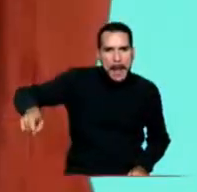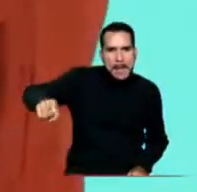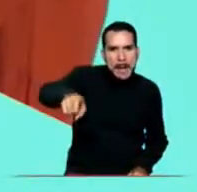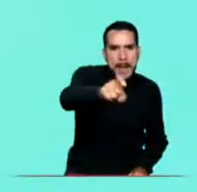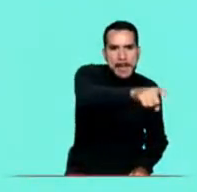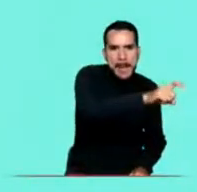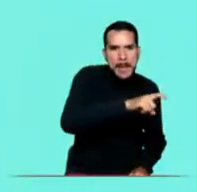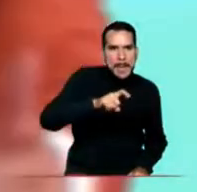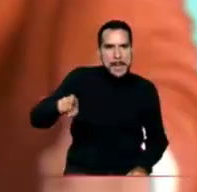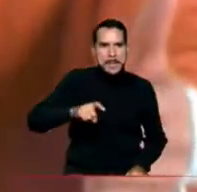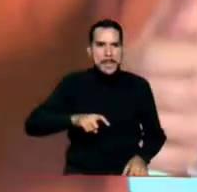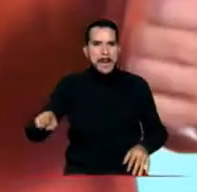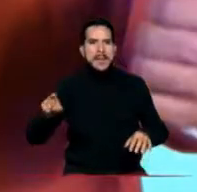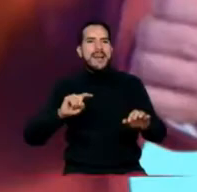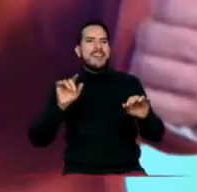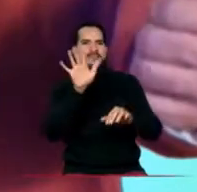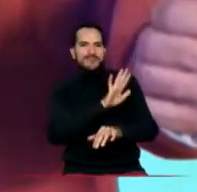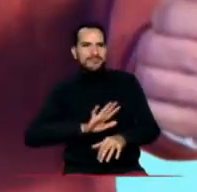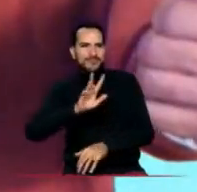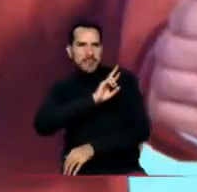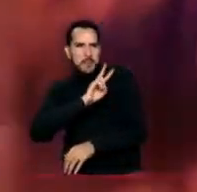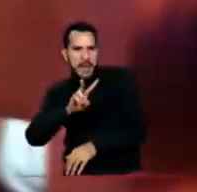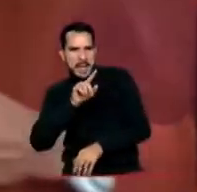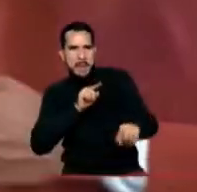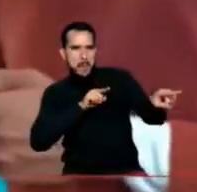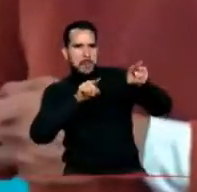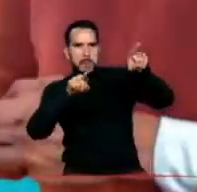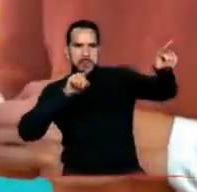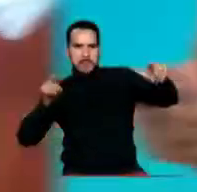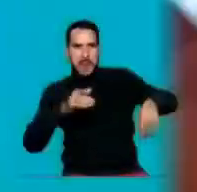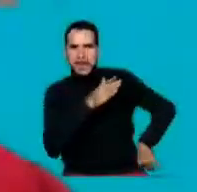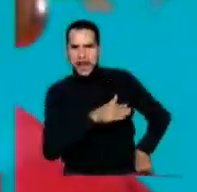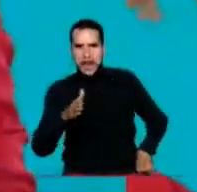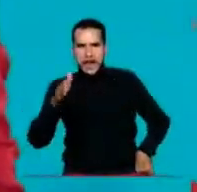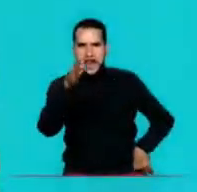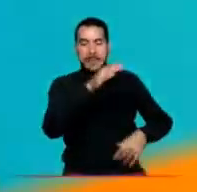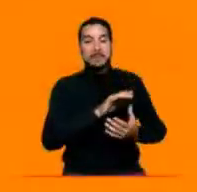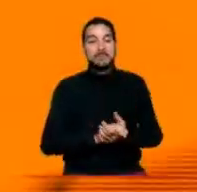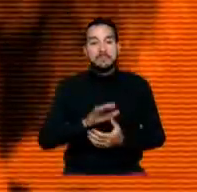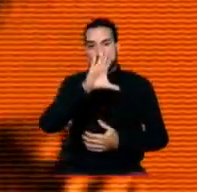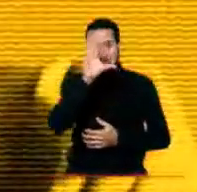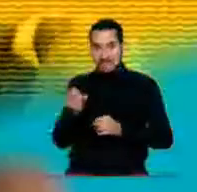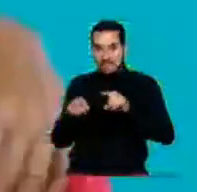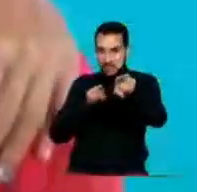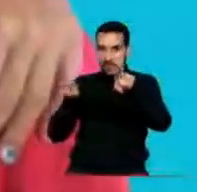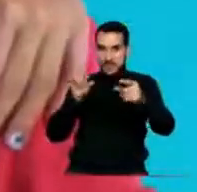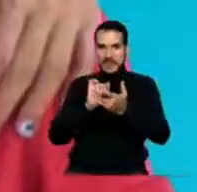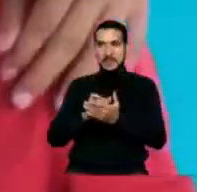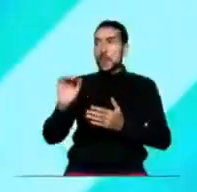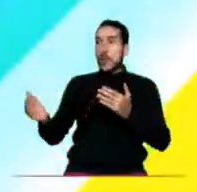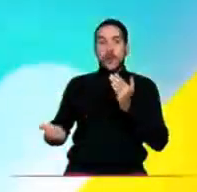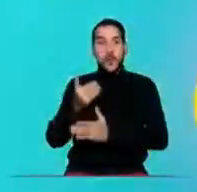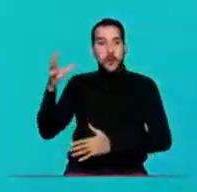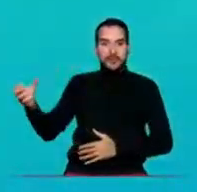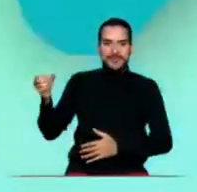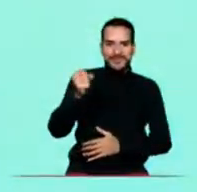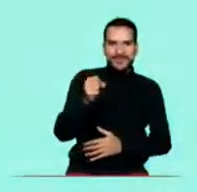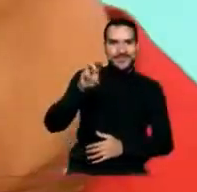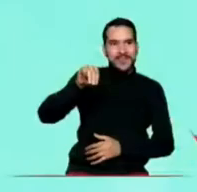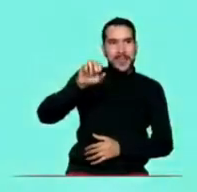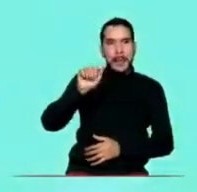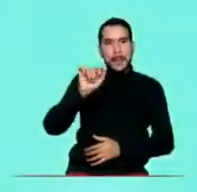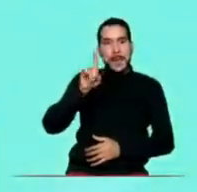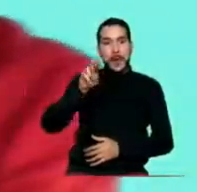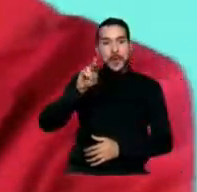y de los otros departamentos también que componen el Pacífico colombiano. Nuevas caras tendrá el programa, junto a Mauricio Belmonte estarán presentando